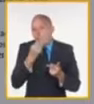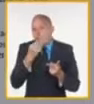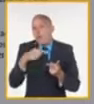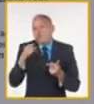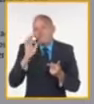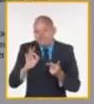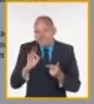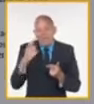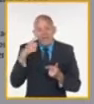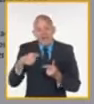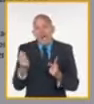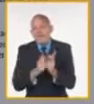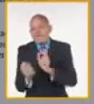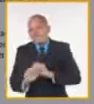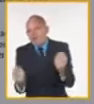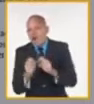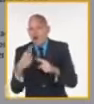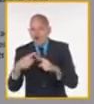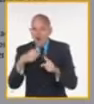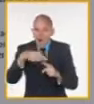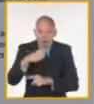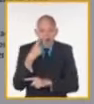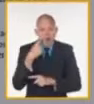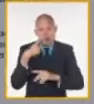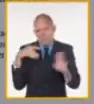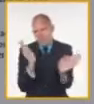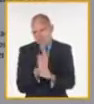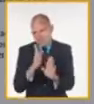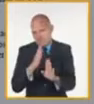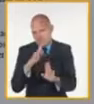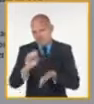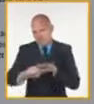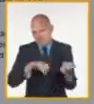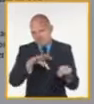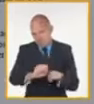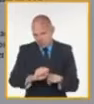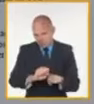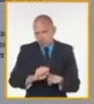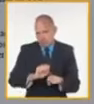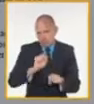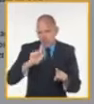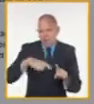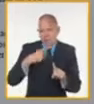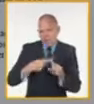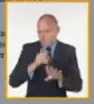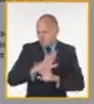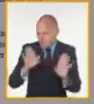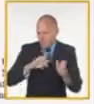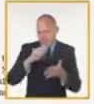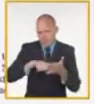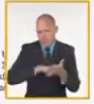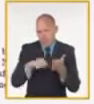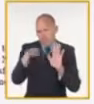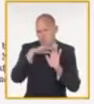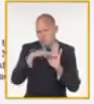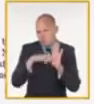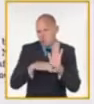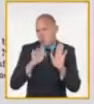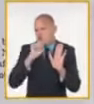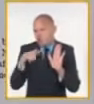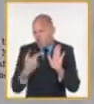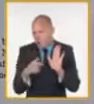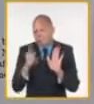flagelo y en función de eso está eh elaborada la estrategia integral para combatir el